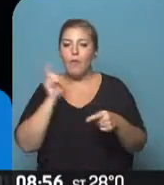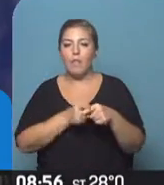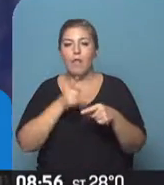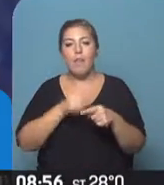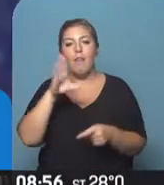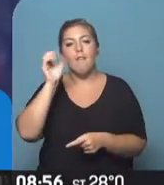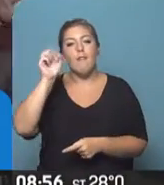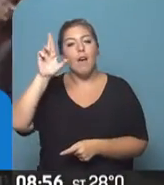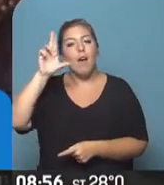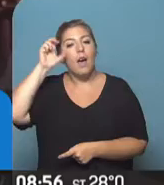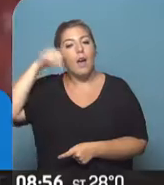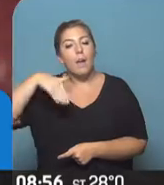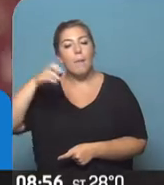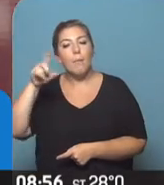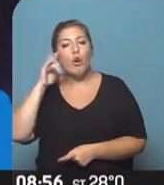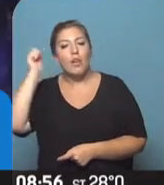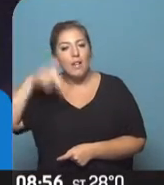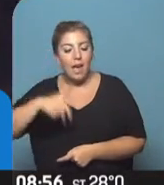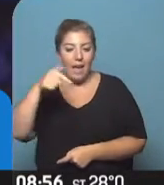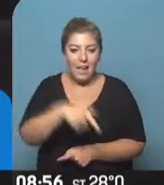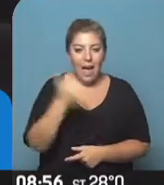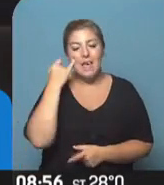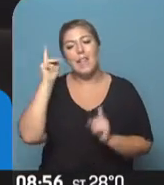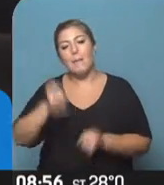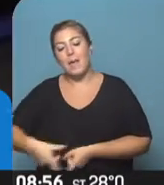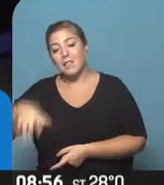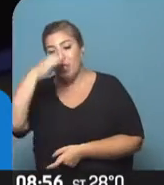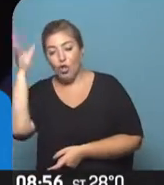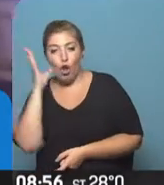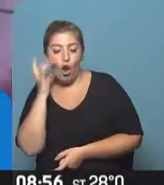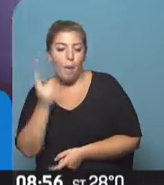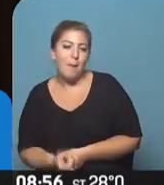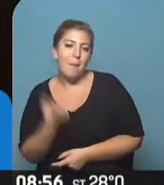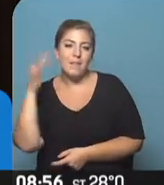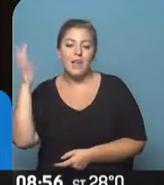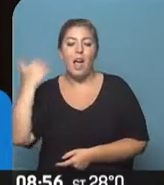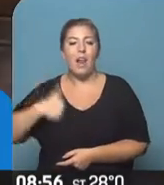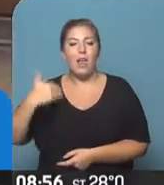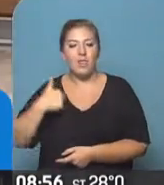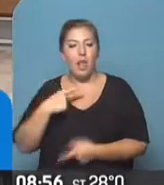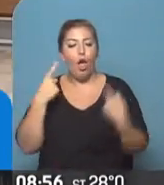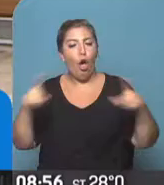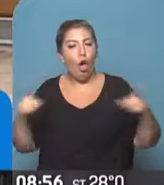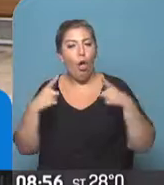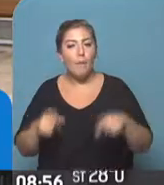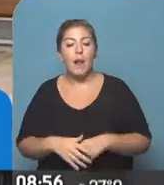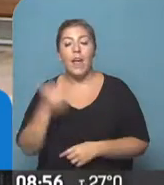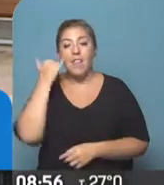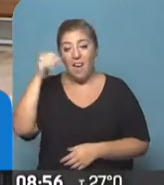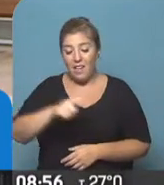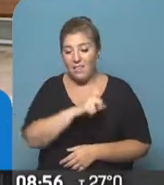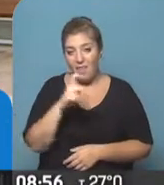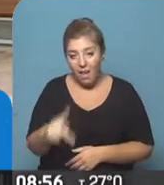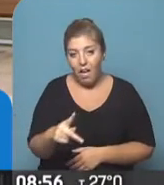Barenboim se realice aquí en el CCK y en el Teatro Colón. El Teatro Colón va a dirigir por primera vez en la Argentina ópera con Tristán e Isolda, y aquí en el